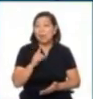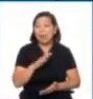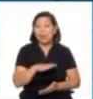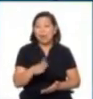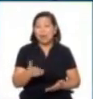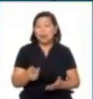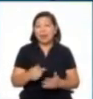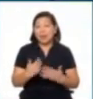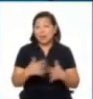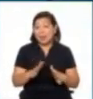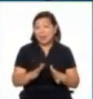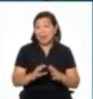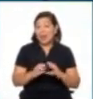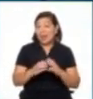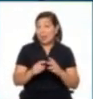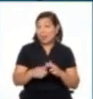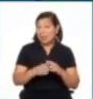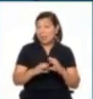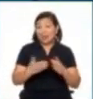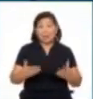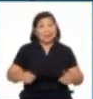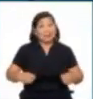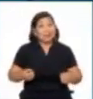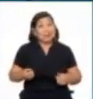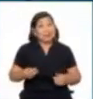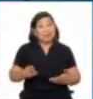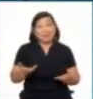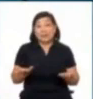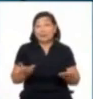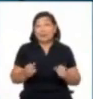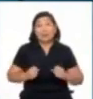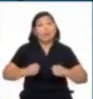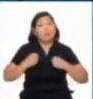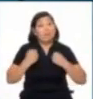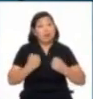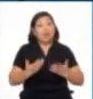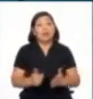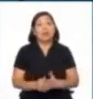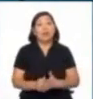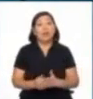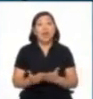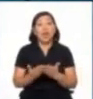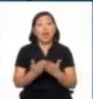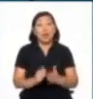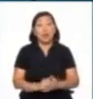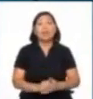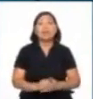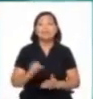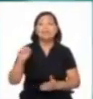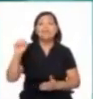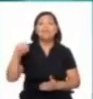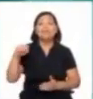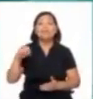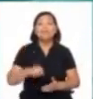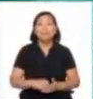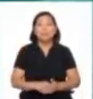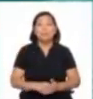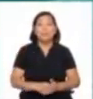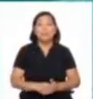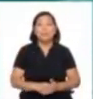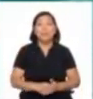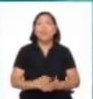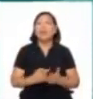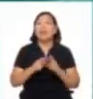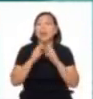en un contexto que ya iniciaron clases y hay un gasto calórico bastante fuerte en el colegio, en los estudios? Efectivamente. ¿Qué